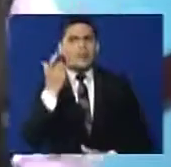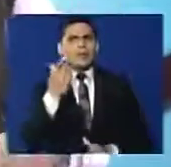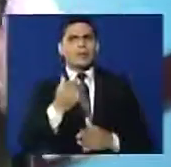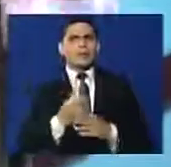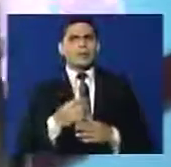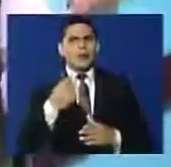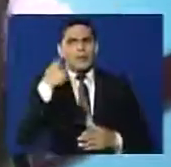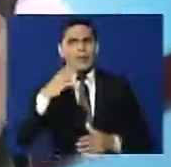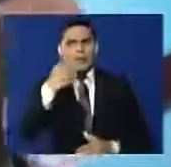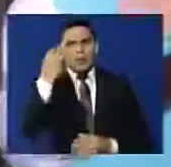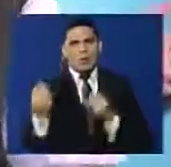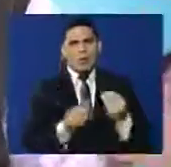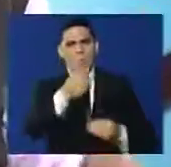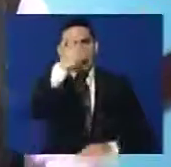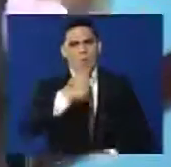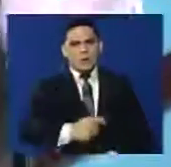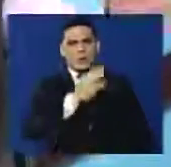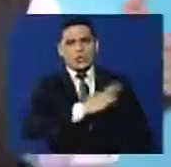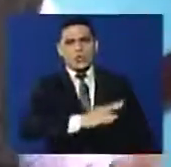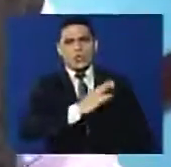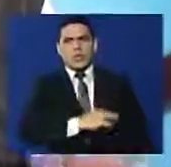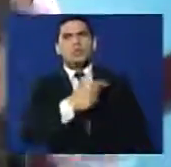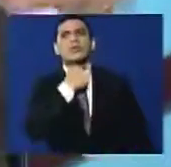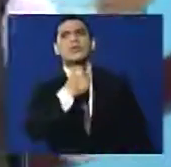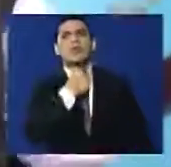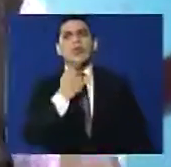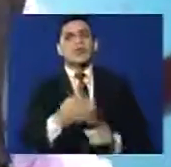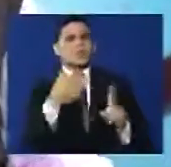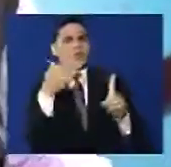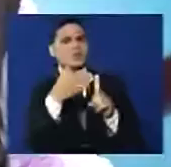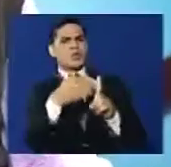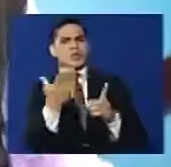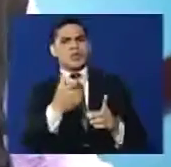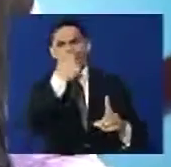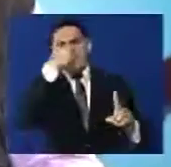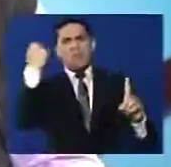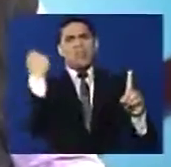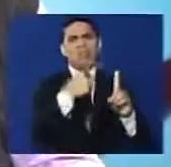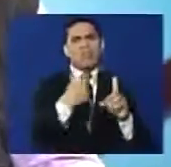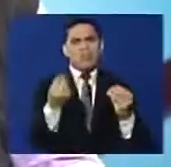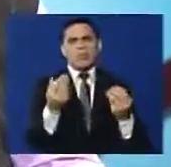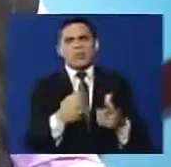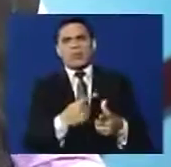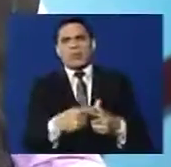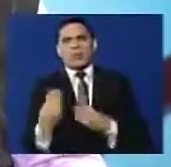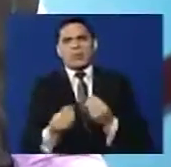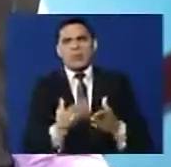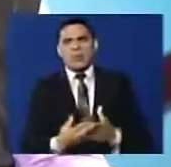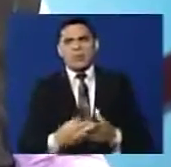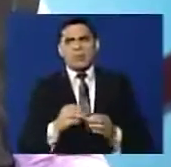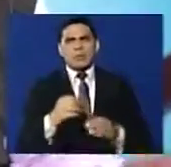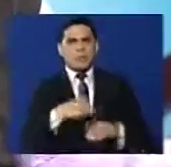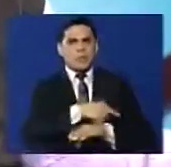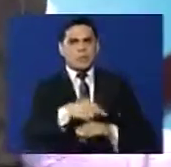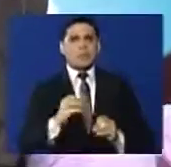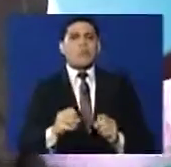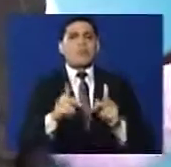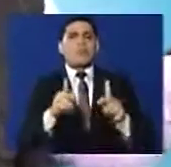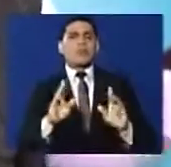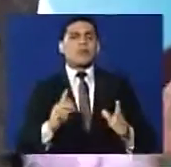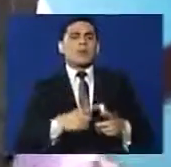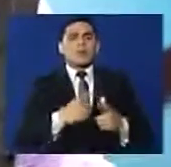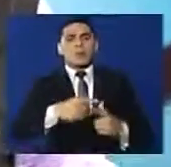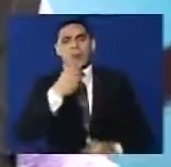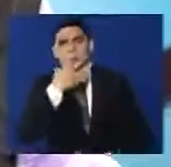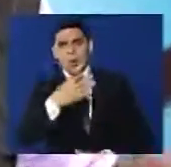como artista, como persona, como ciudadana. No le gusta este gobierno, ha sido atacada, ha sido ofendida, ¿no? En muchas oportunidades. Y bueno,